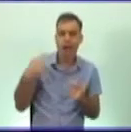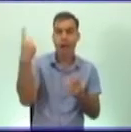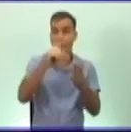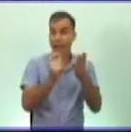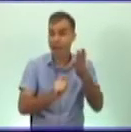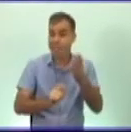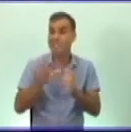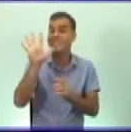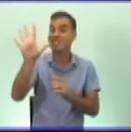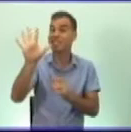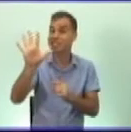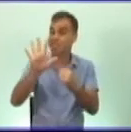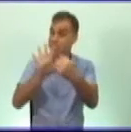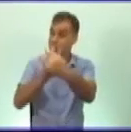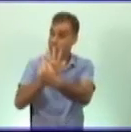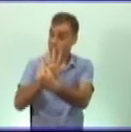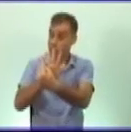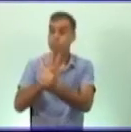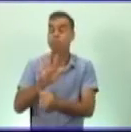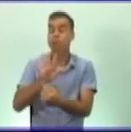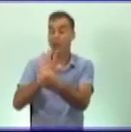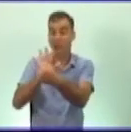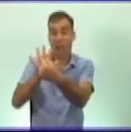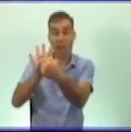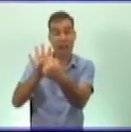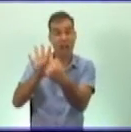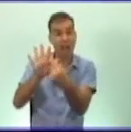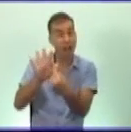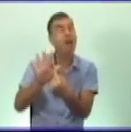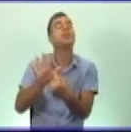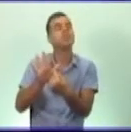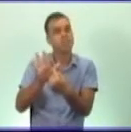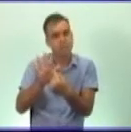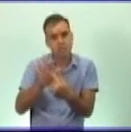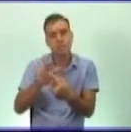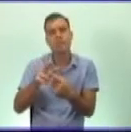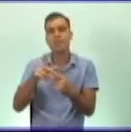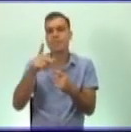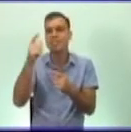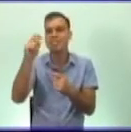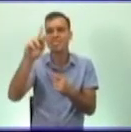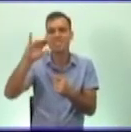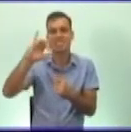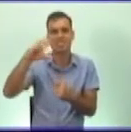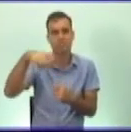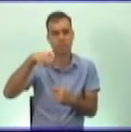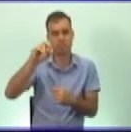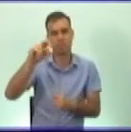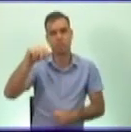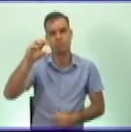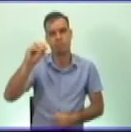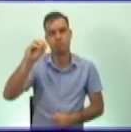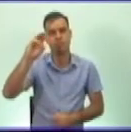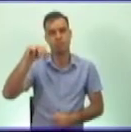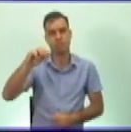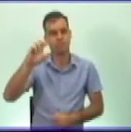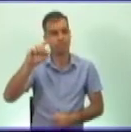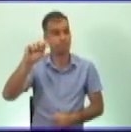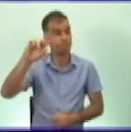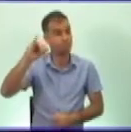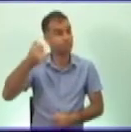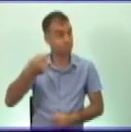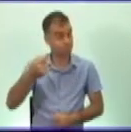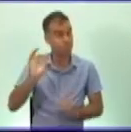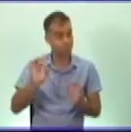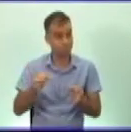ejercicios y en todos hemos aplicado las razones trigonométricas, los conocimientos trigonométricos que ya tenemos. Por tanto, estamos en condiciones